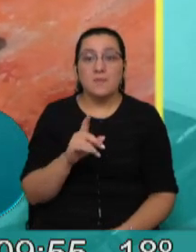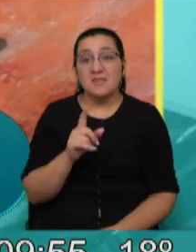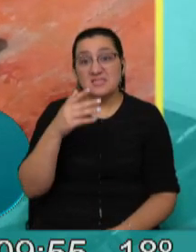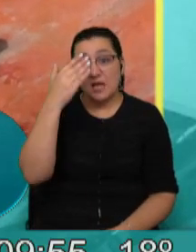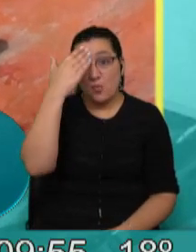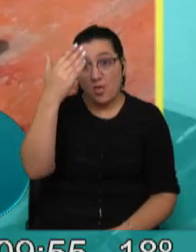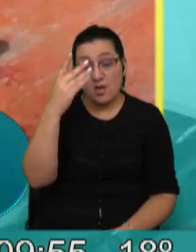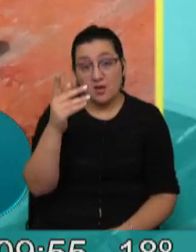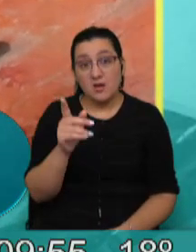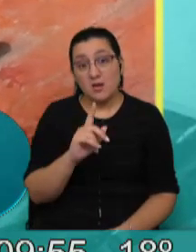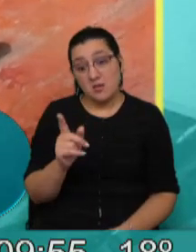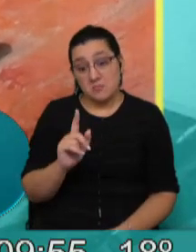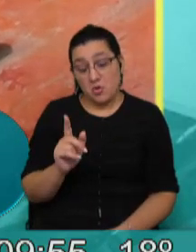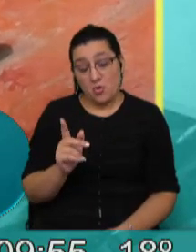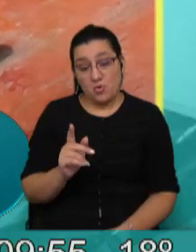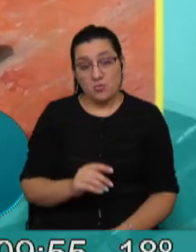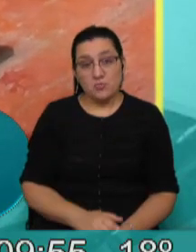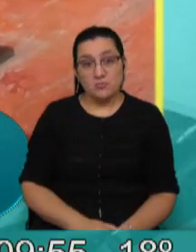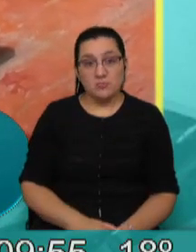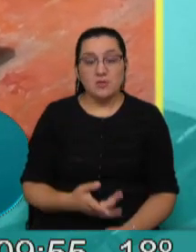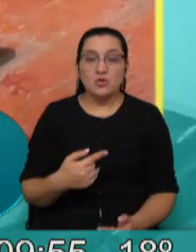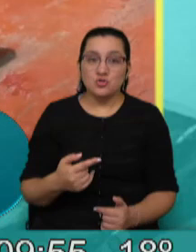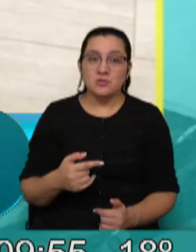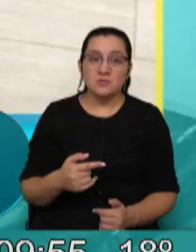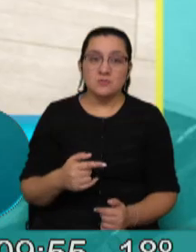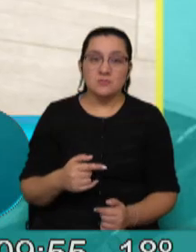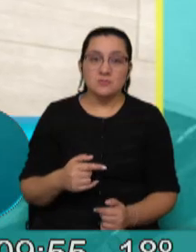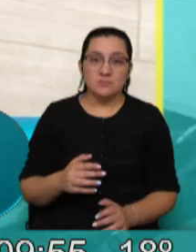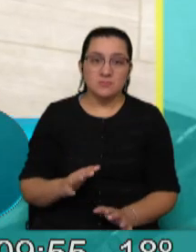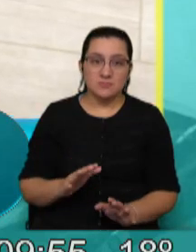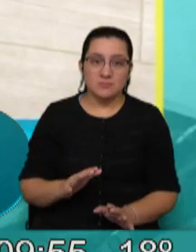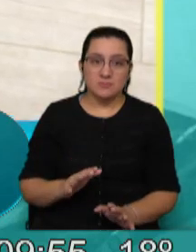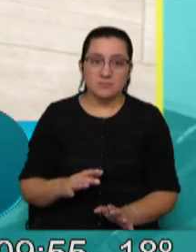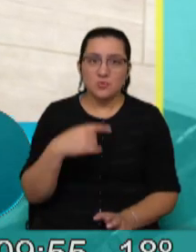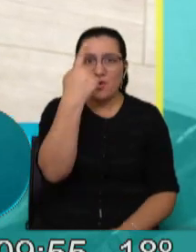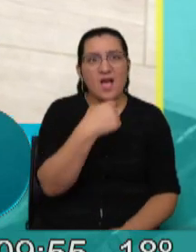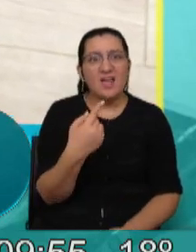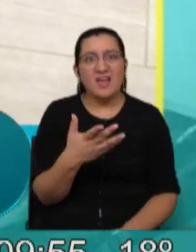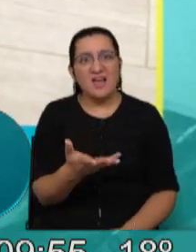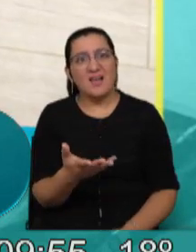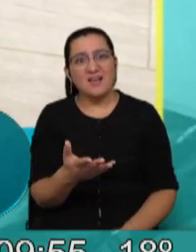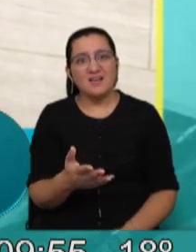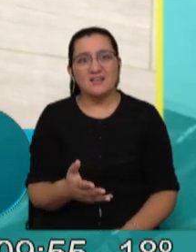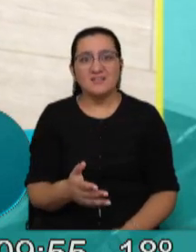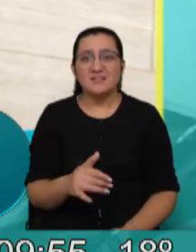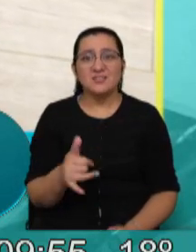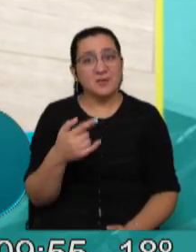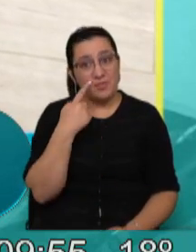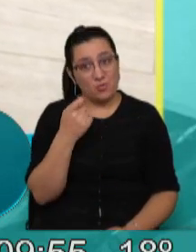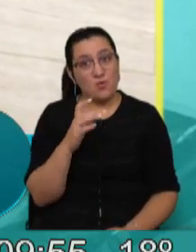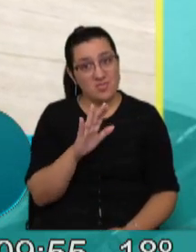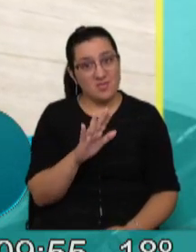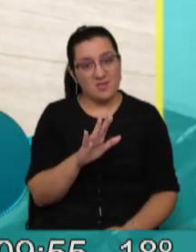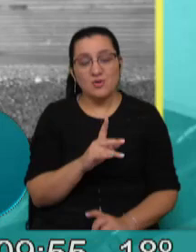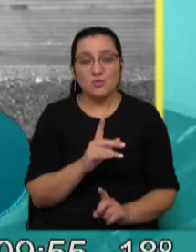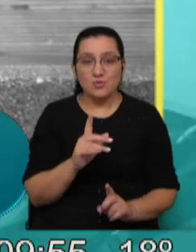que él tiene. Llegamos y bien, saludo. Entonces, ¿no? La cara. No, estoy esperando, porque ya veo por dónde va. No